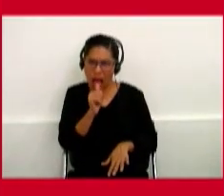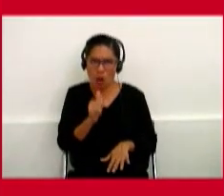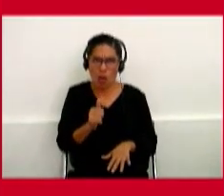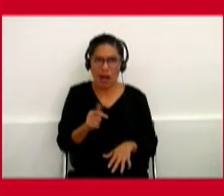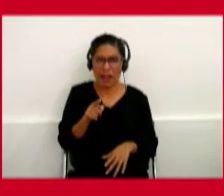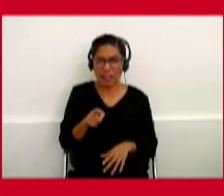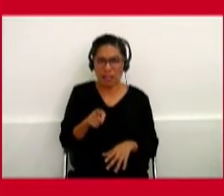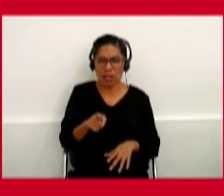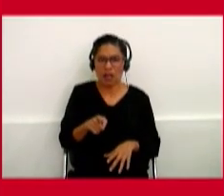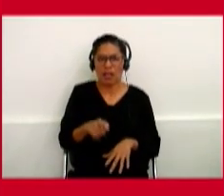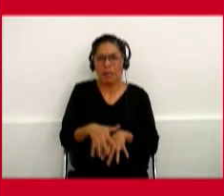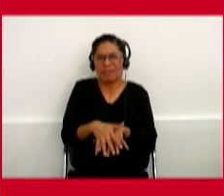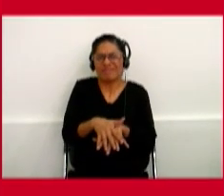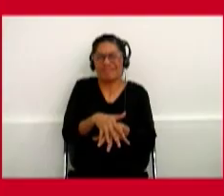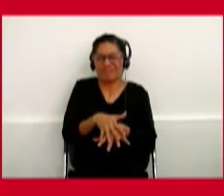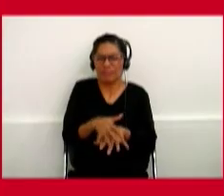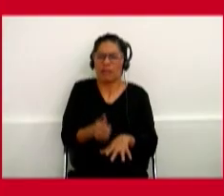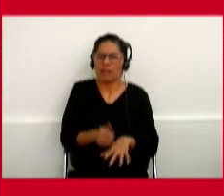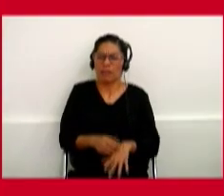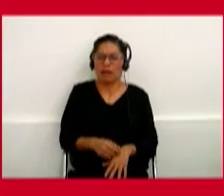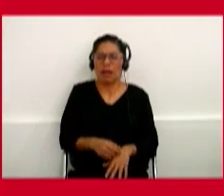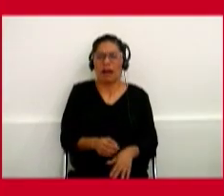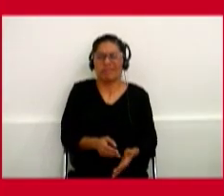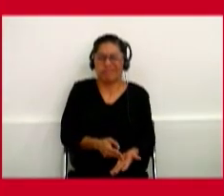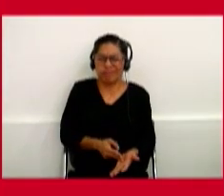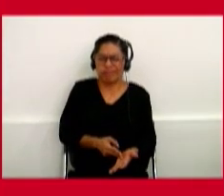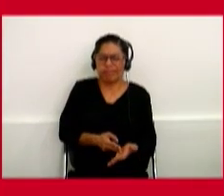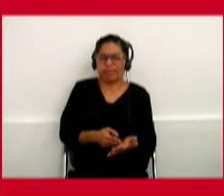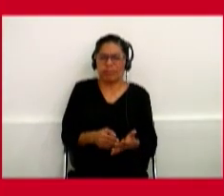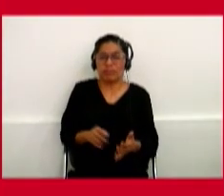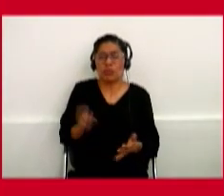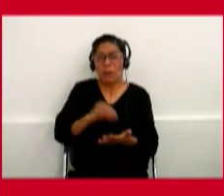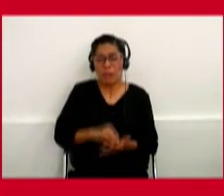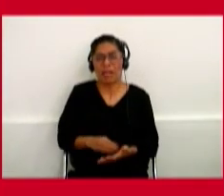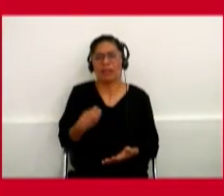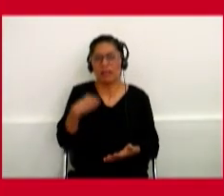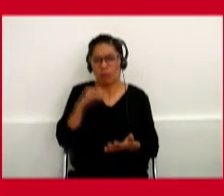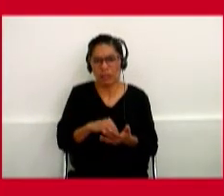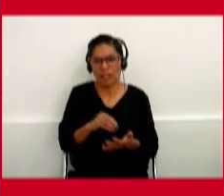Entonces retrasaba el proceso de perforación porque había que reinstalar los servicios.